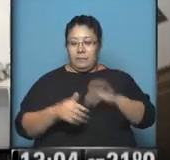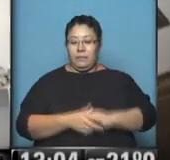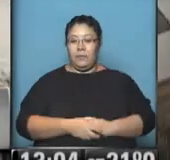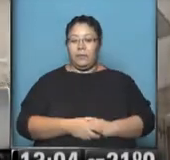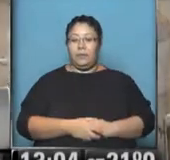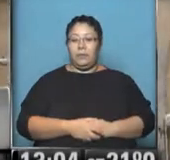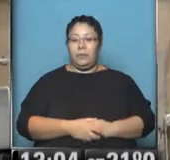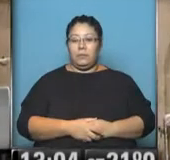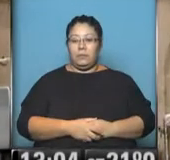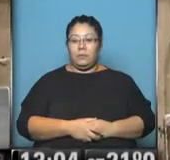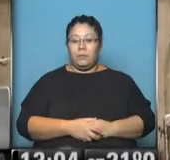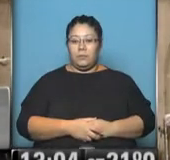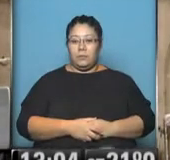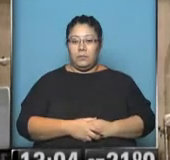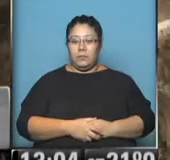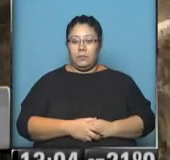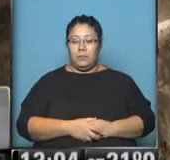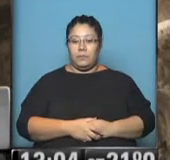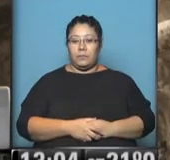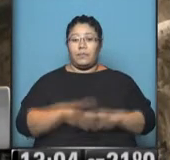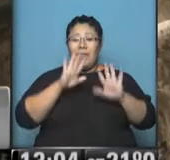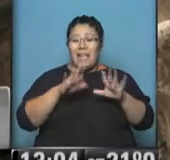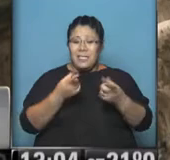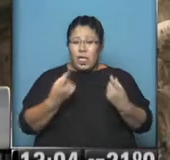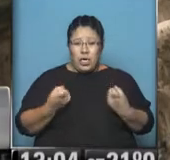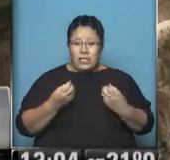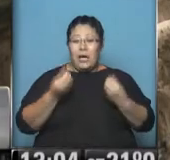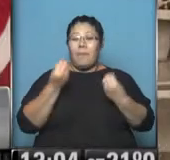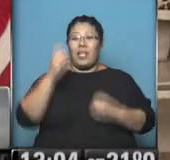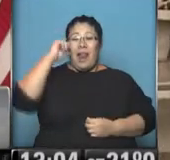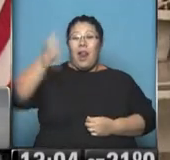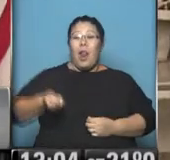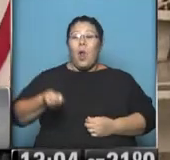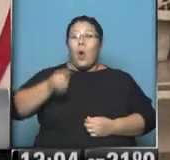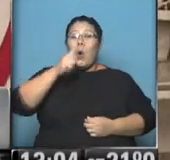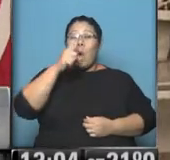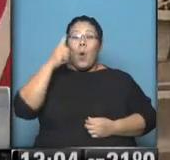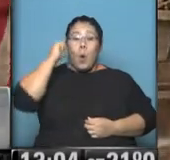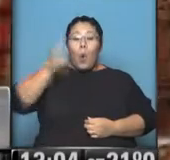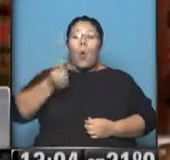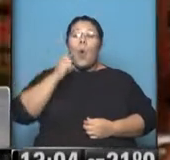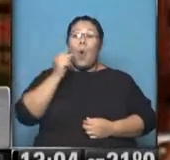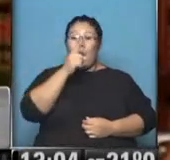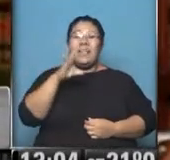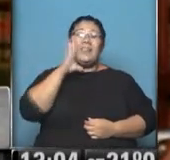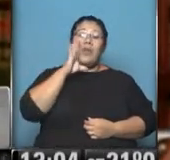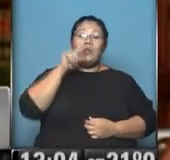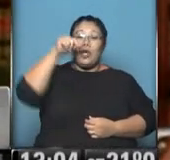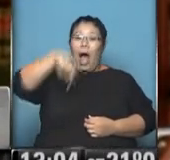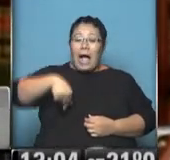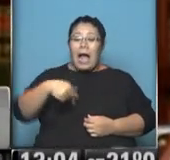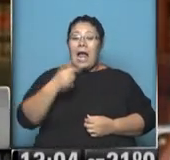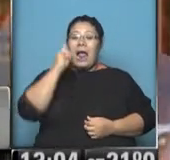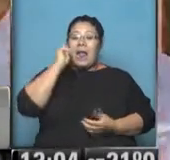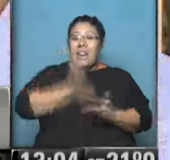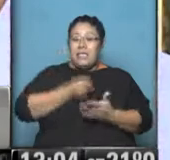debería ser innecesaria, ya que el magistrado de Wall Street no tiene jurisdicción en nuestro país. Es un bono